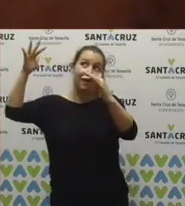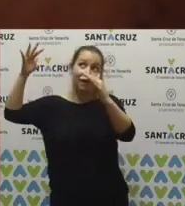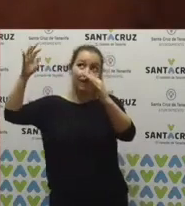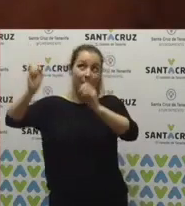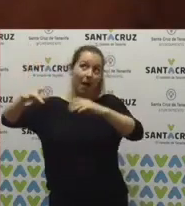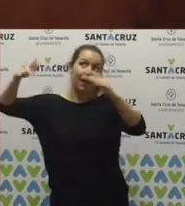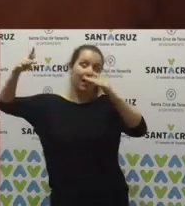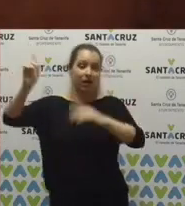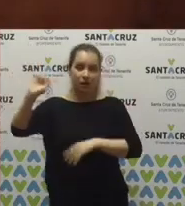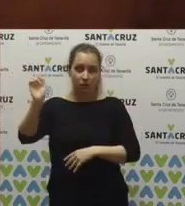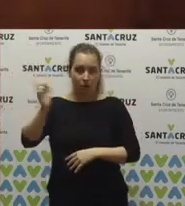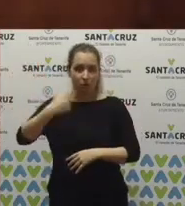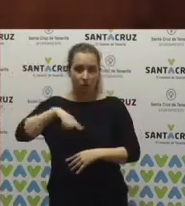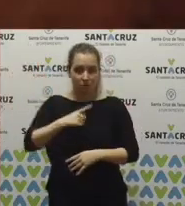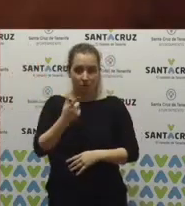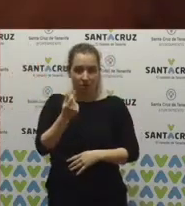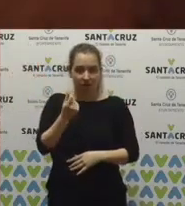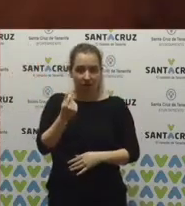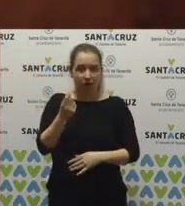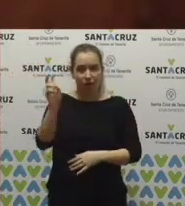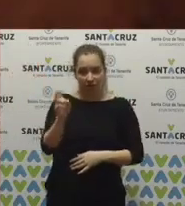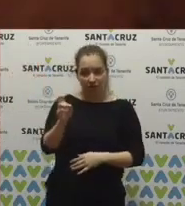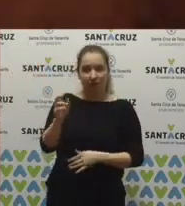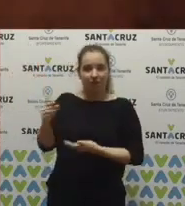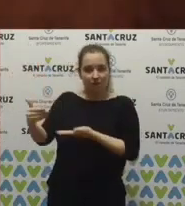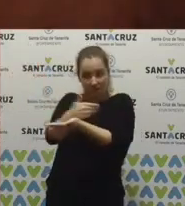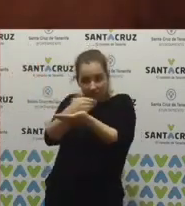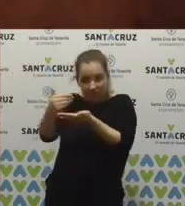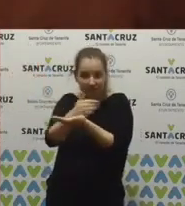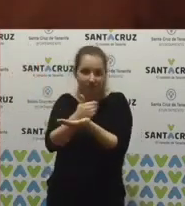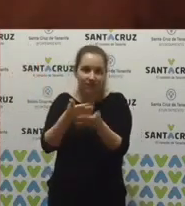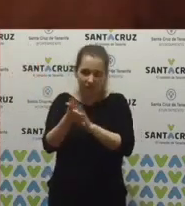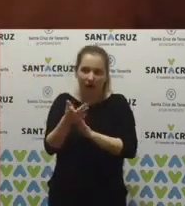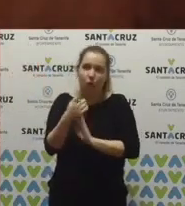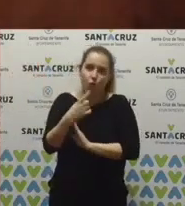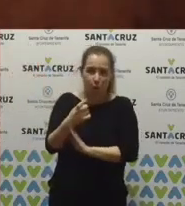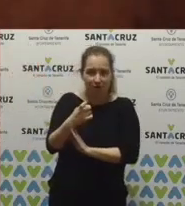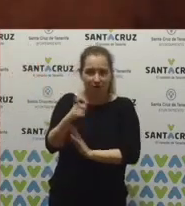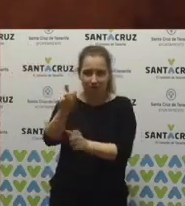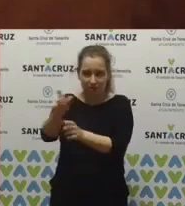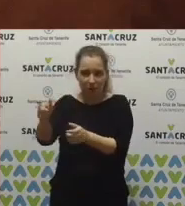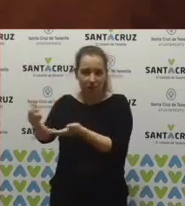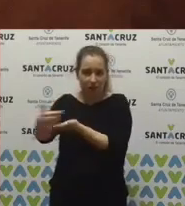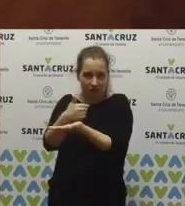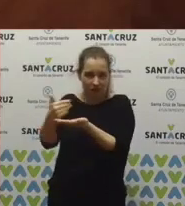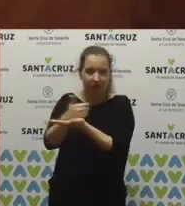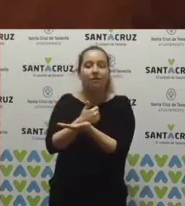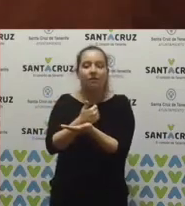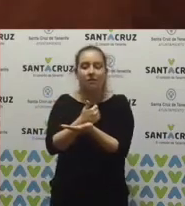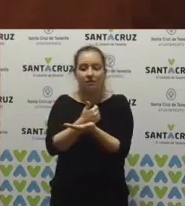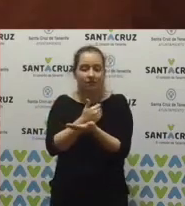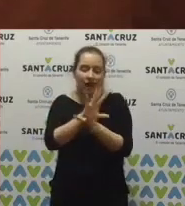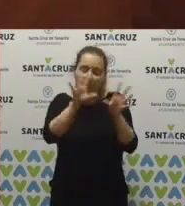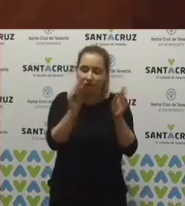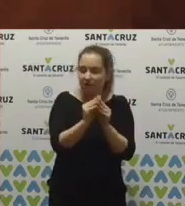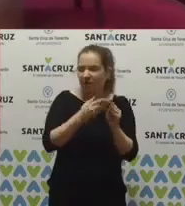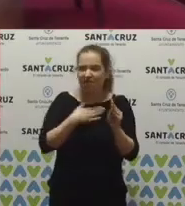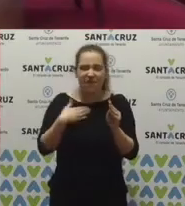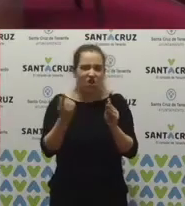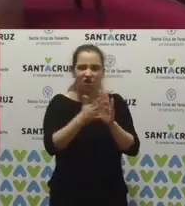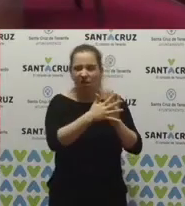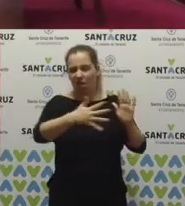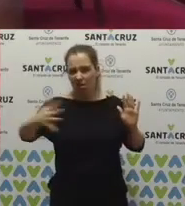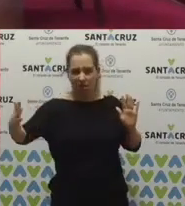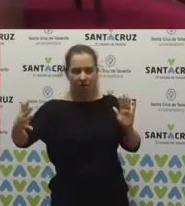hace momento de lo que cuesta recaudar los luego en resumen tampoco me voy a enrollar demasiado alcaldesa y creo como